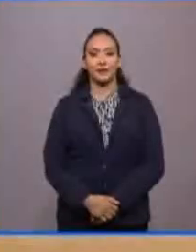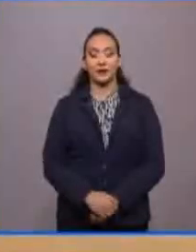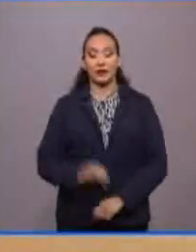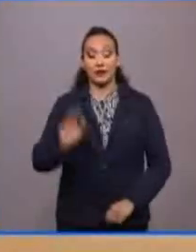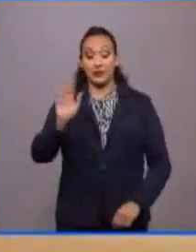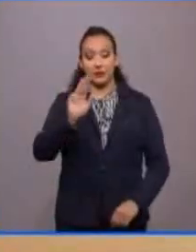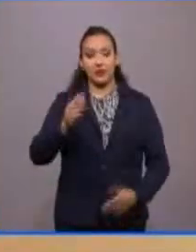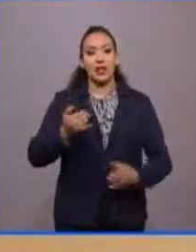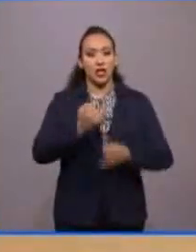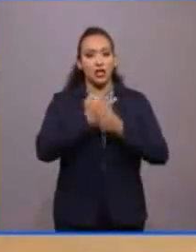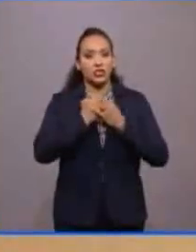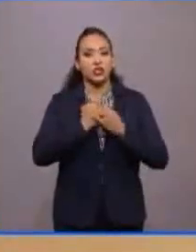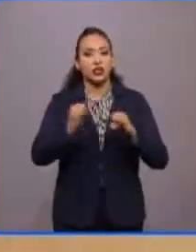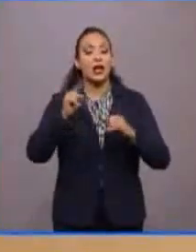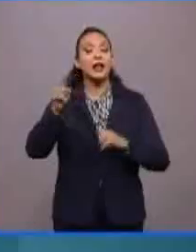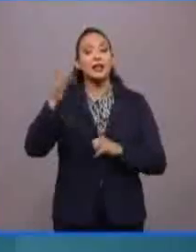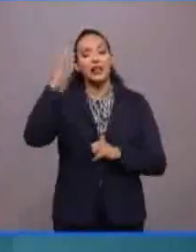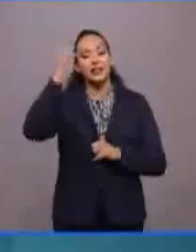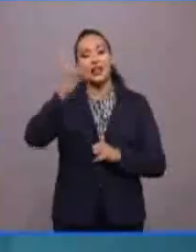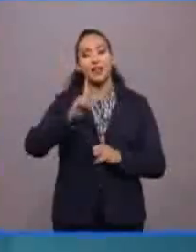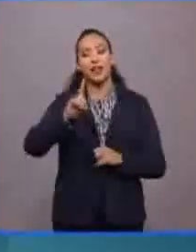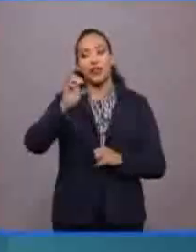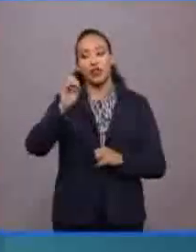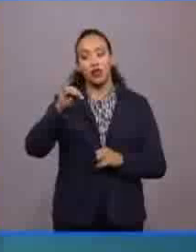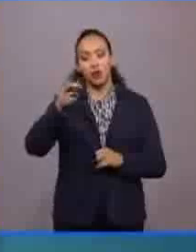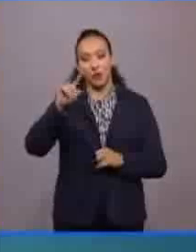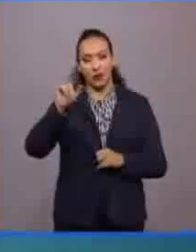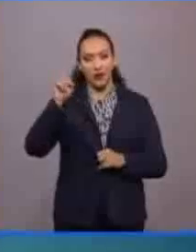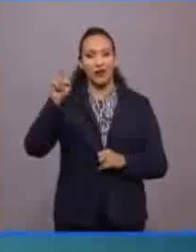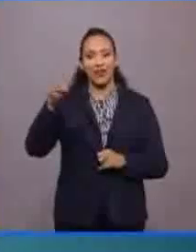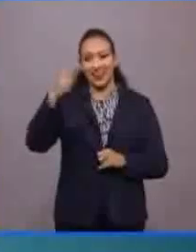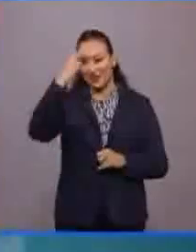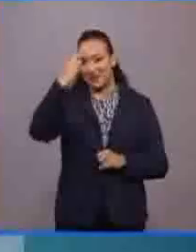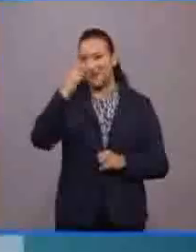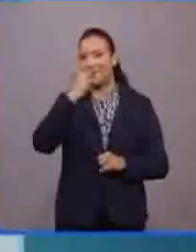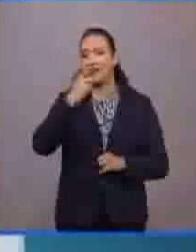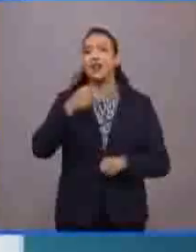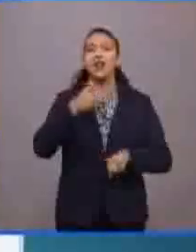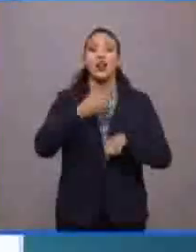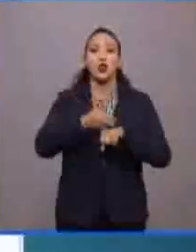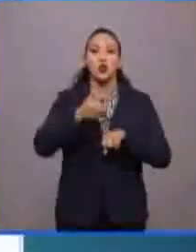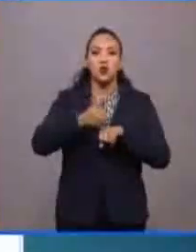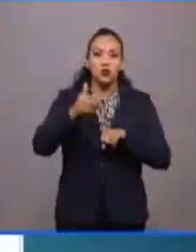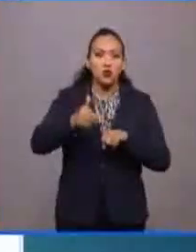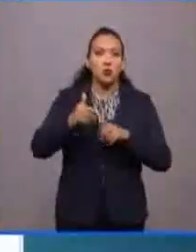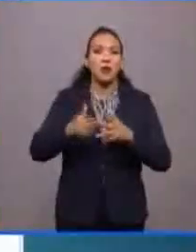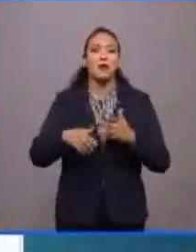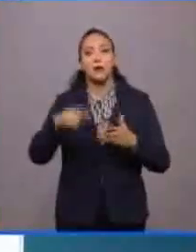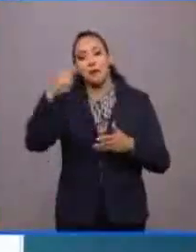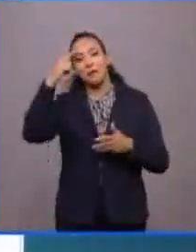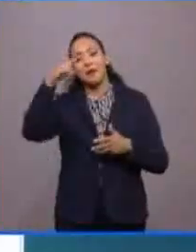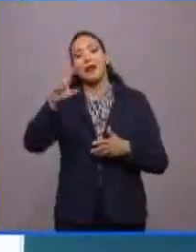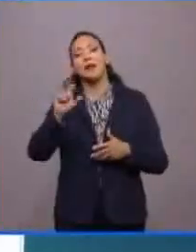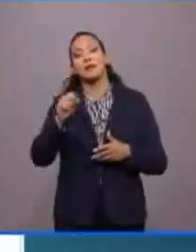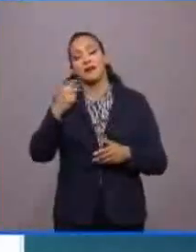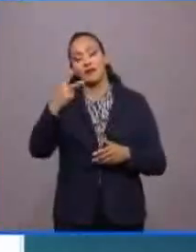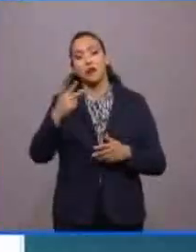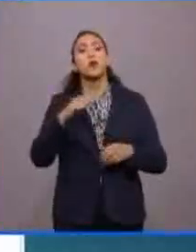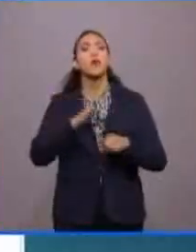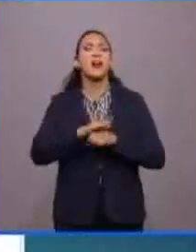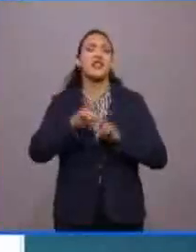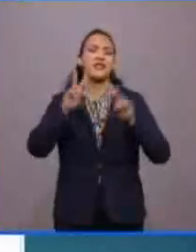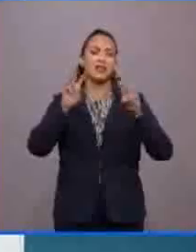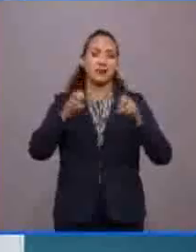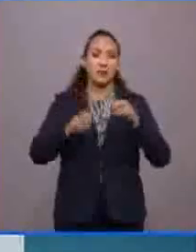Este miércoles se inaugura en Santo Domingo, República Dominicana, la 22ª Cumbre Judicial Iberoamericana, bajo el lema